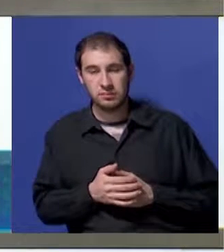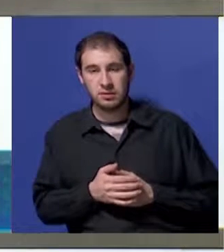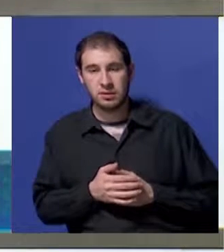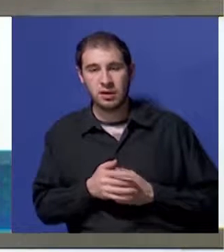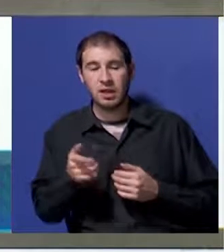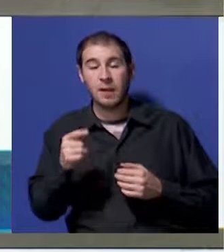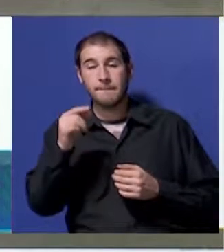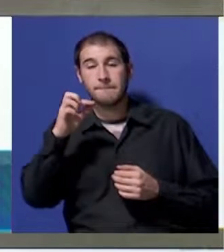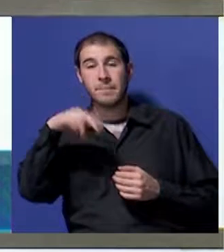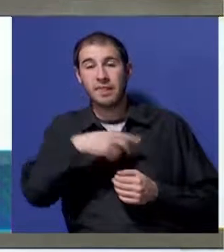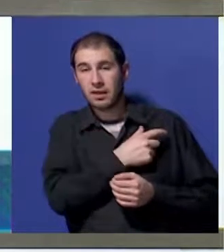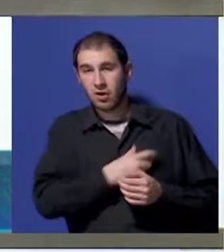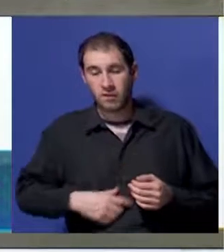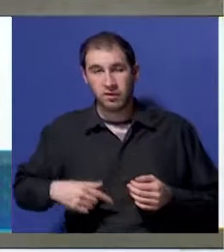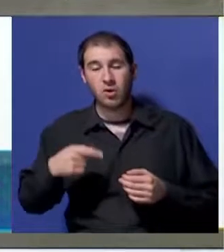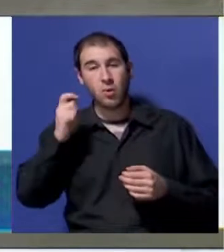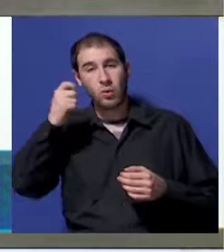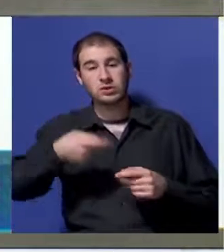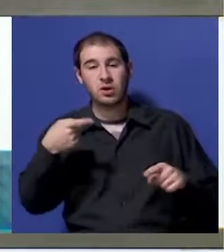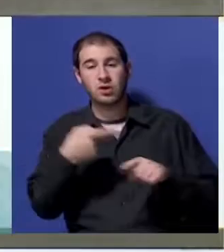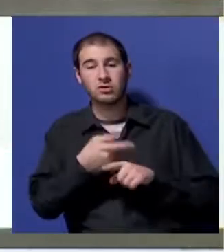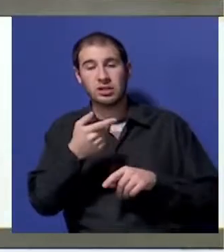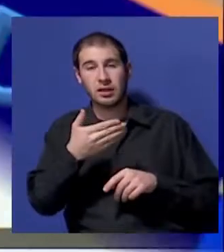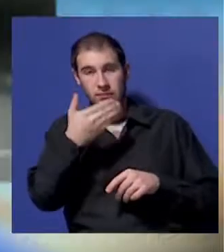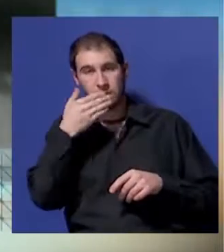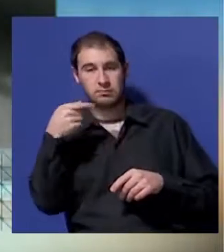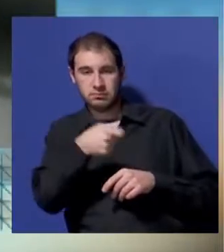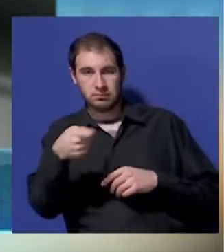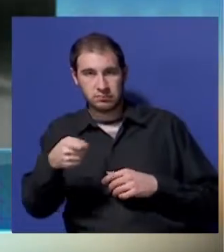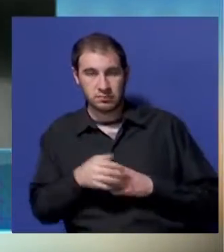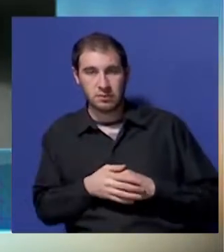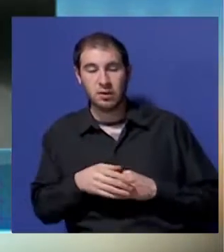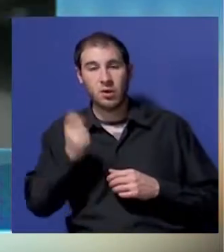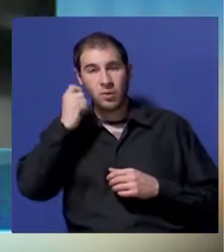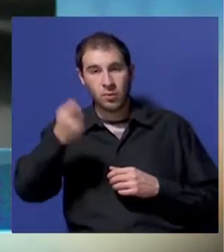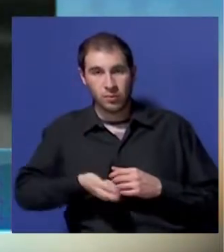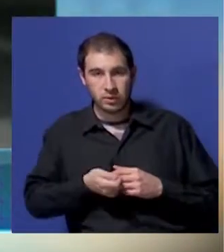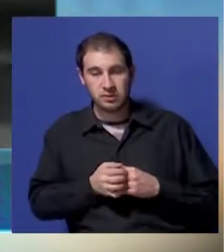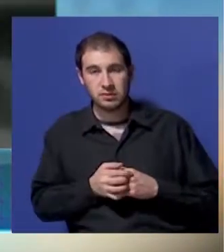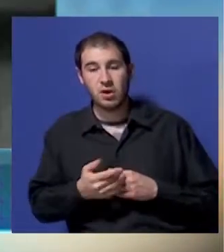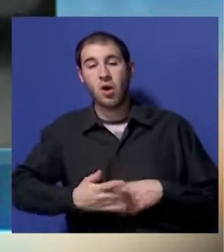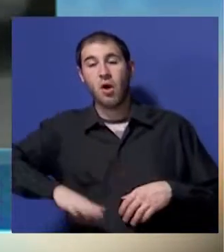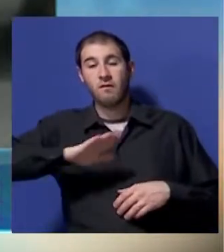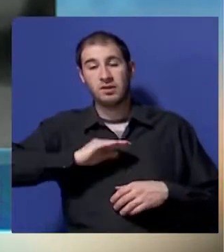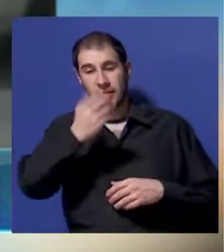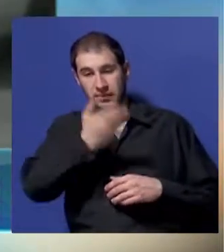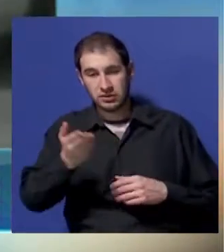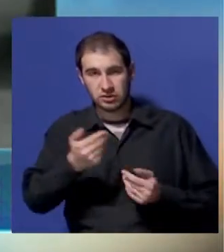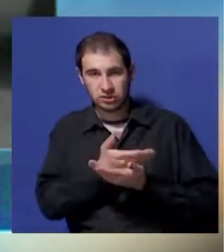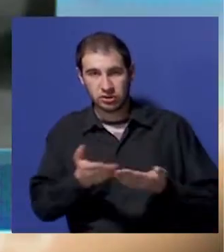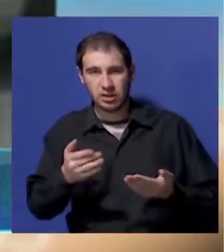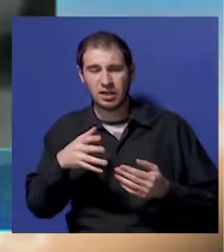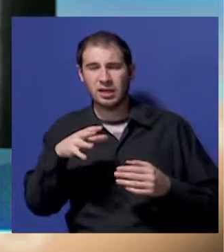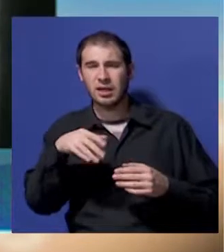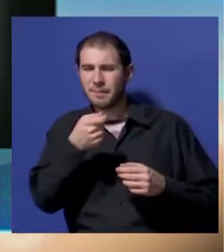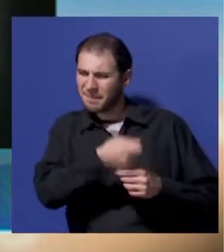política de Estado, la política de los juicios contra los delitos de lesa humanidad. Son juicios que ofenden a la humanidad, son crímenes